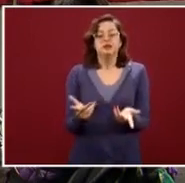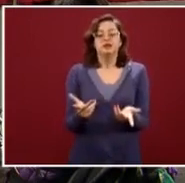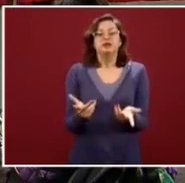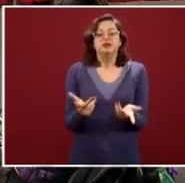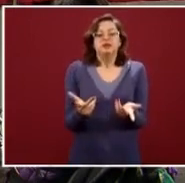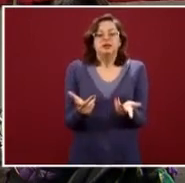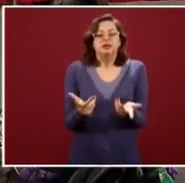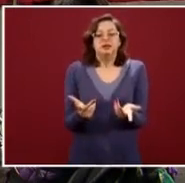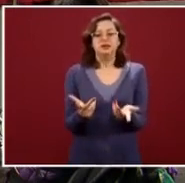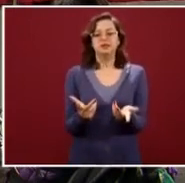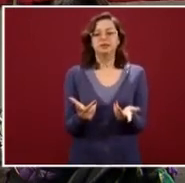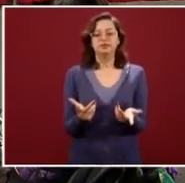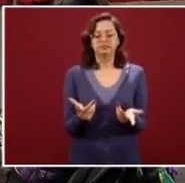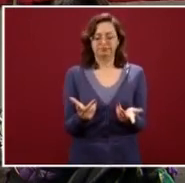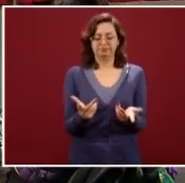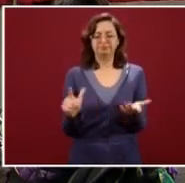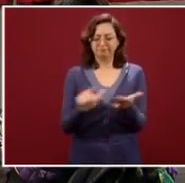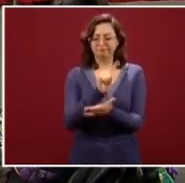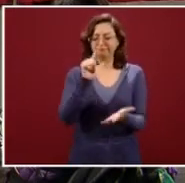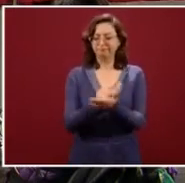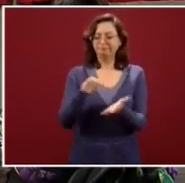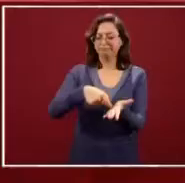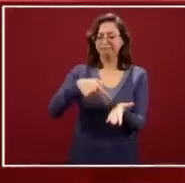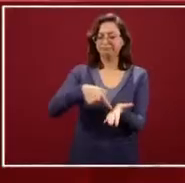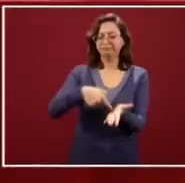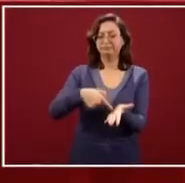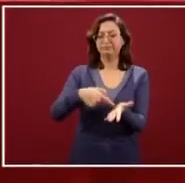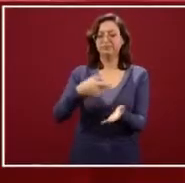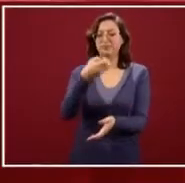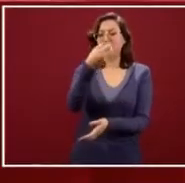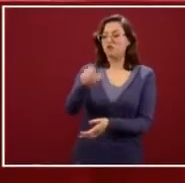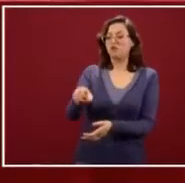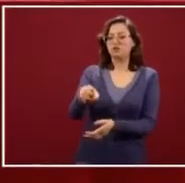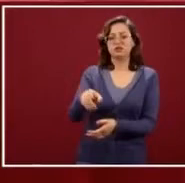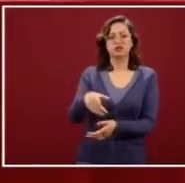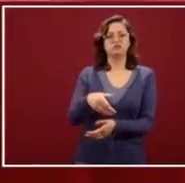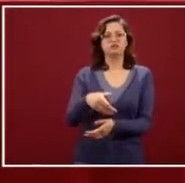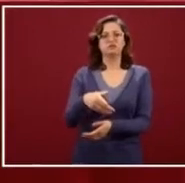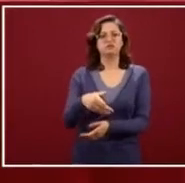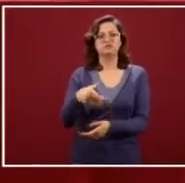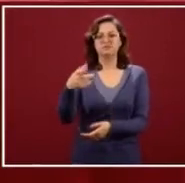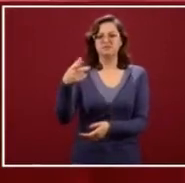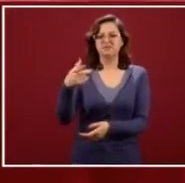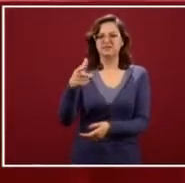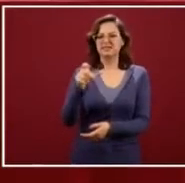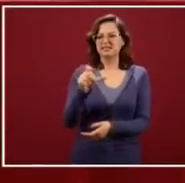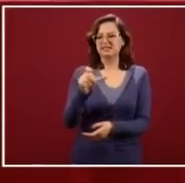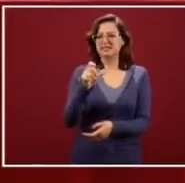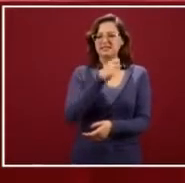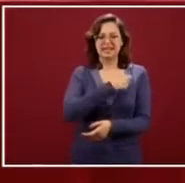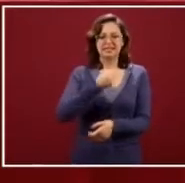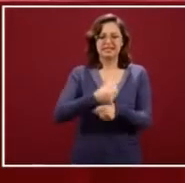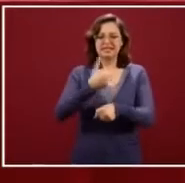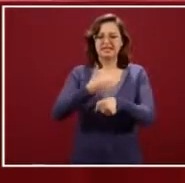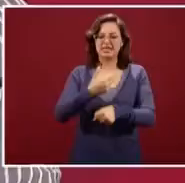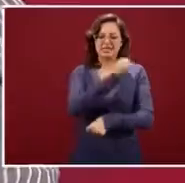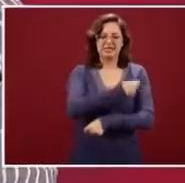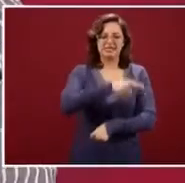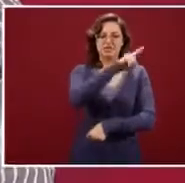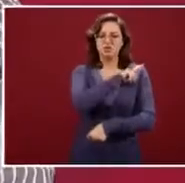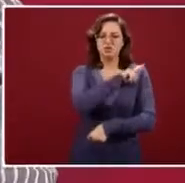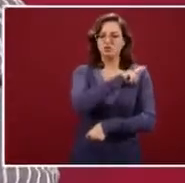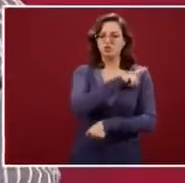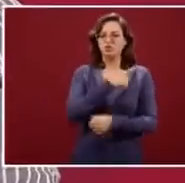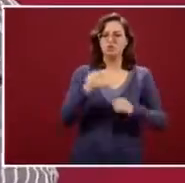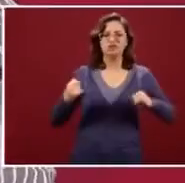un elemento de obligatoriedad, donde parecía que era una imposición de la Secretaría de Salud hacia el